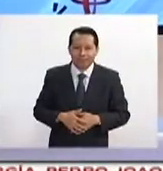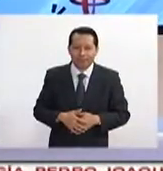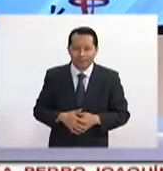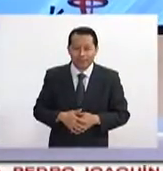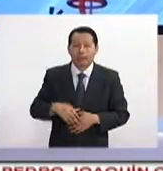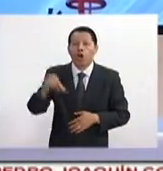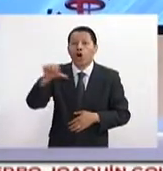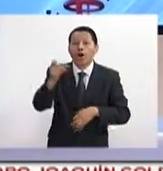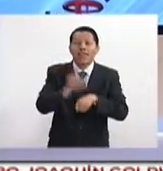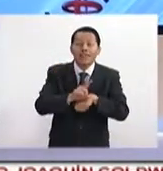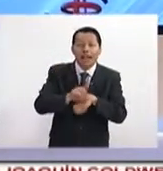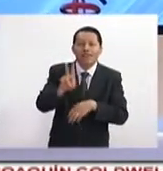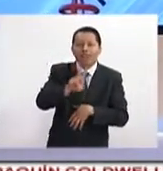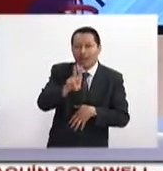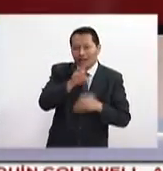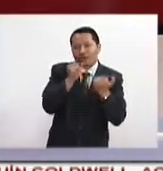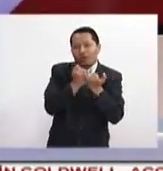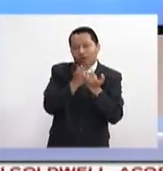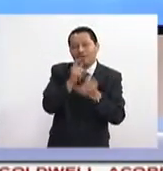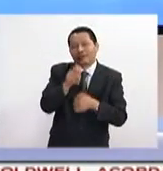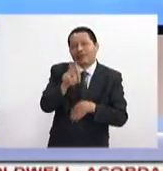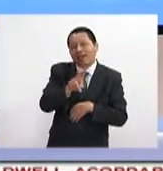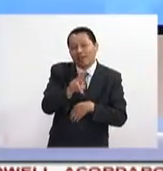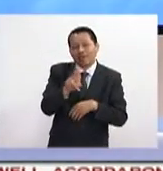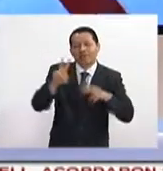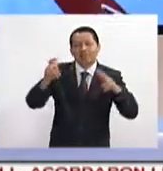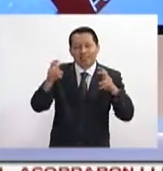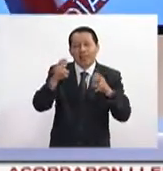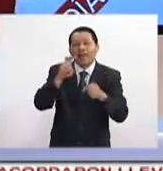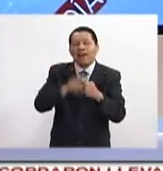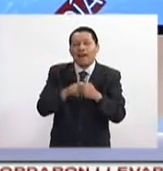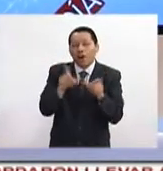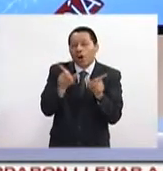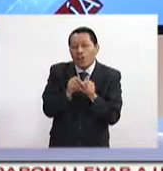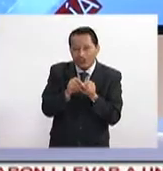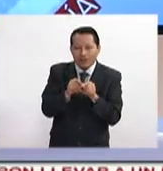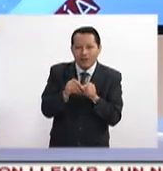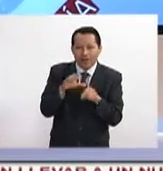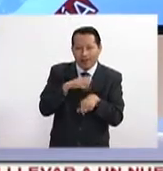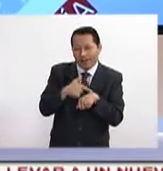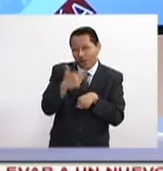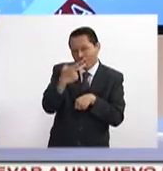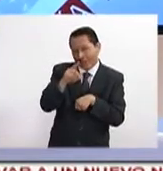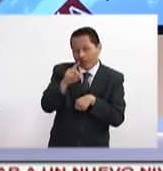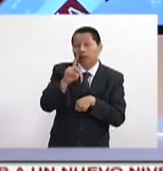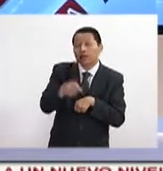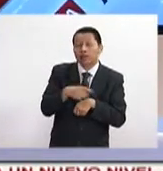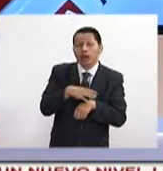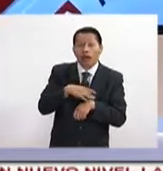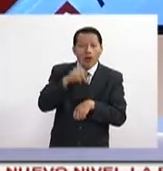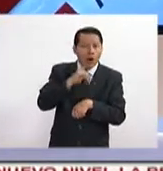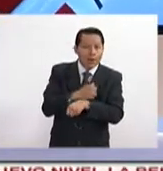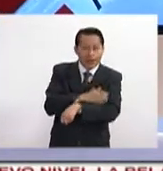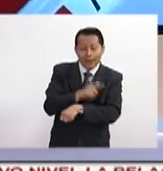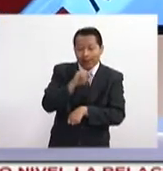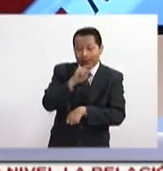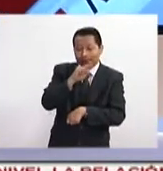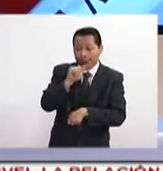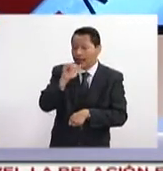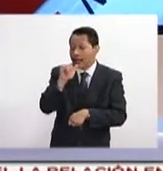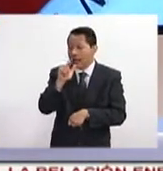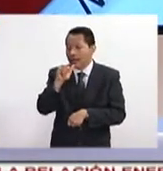Y hoy es viernes y también es viernes de En Corto, en punto de las 8:30 de la noche. No se pierdan la conversación que tuvo mi compañera Leticia Carvajal